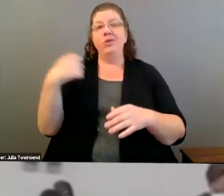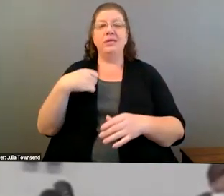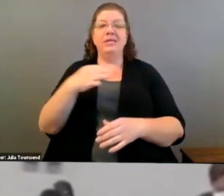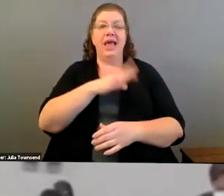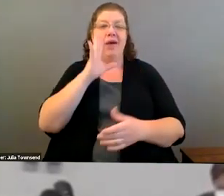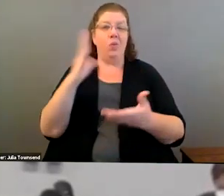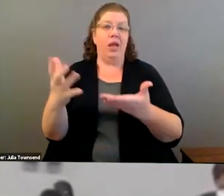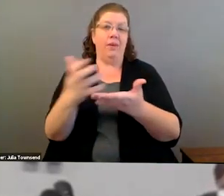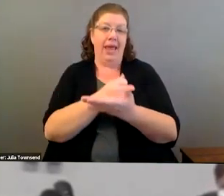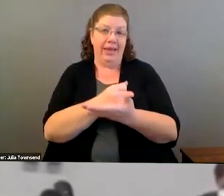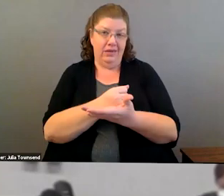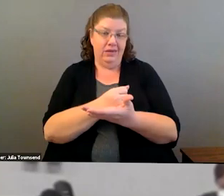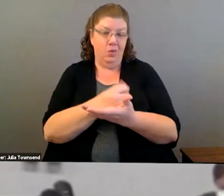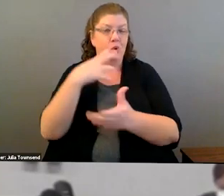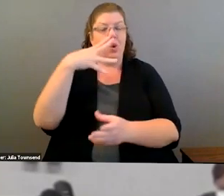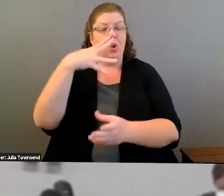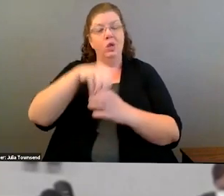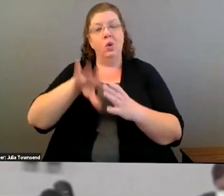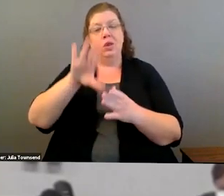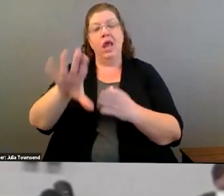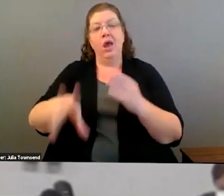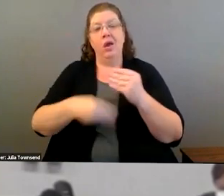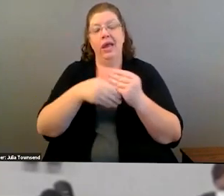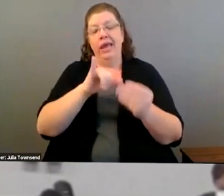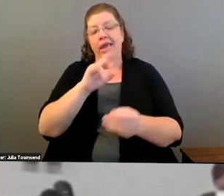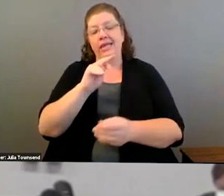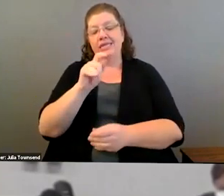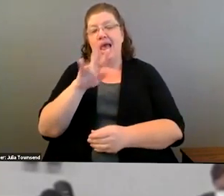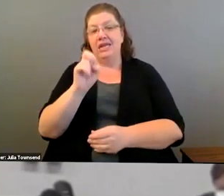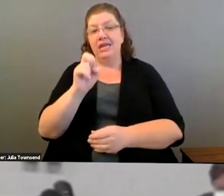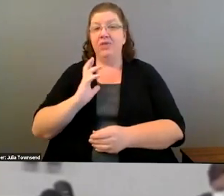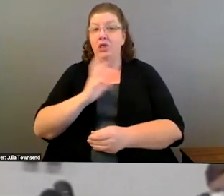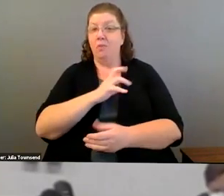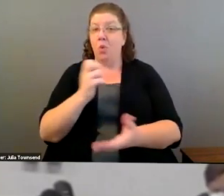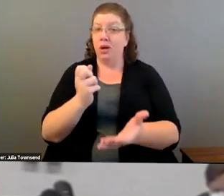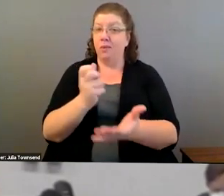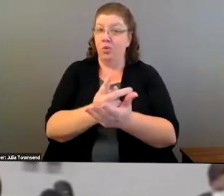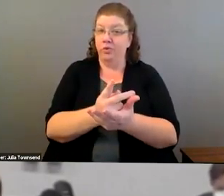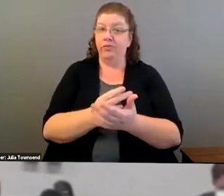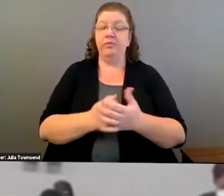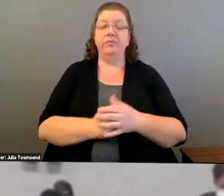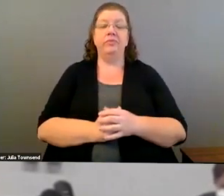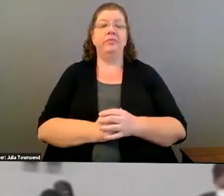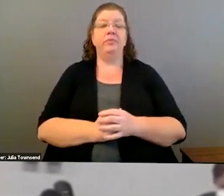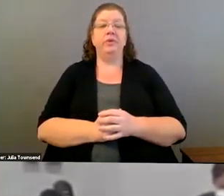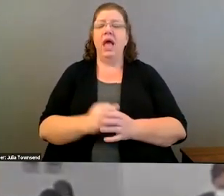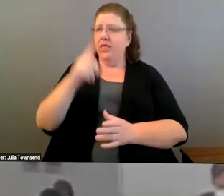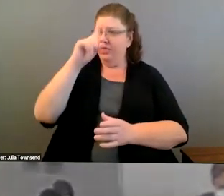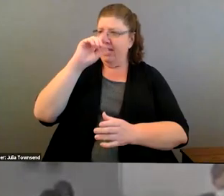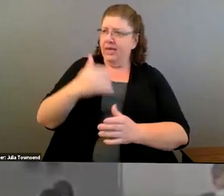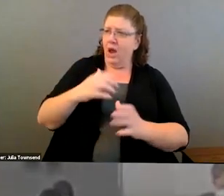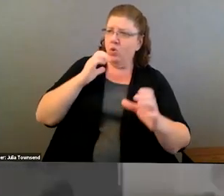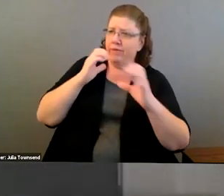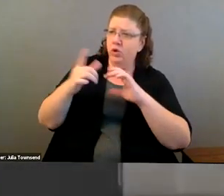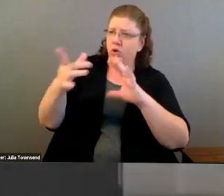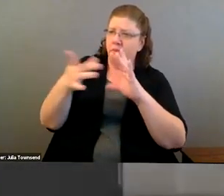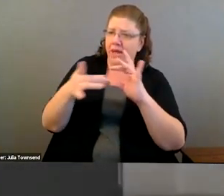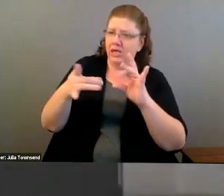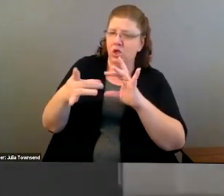clasificado ganaría cuando se incluye su intensivo que el consejo probó y creo en nuestra conversación que usted mencionó